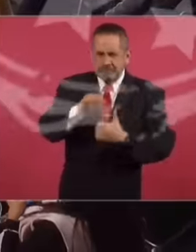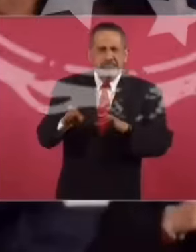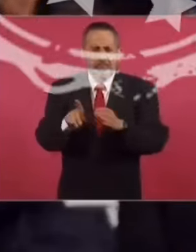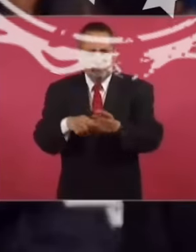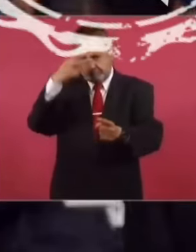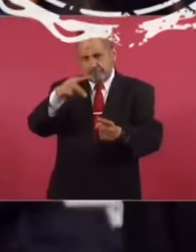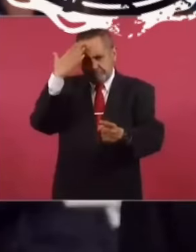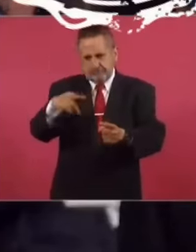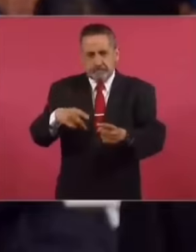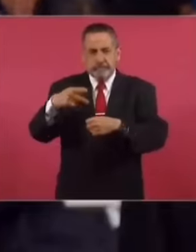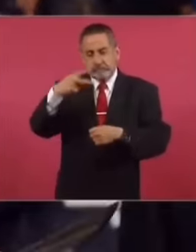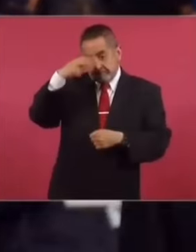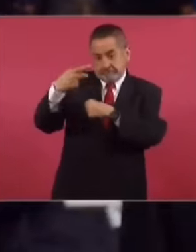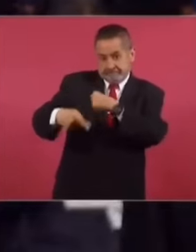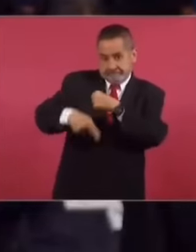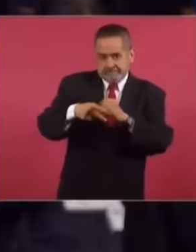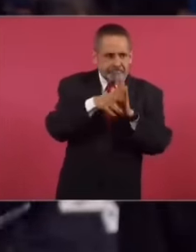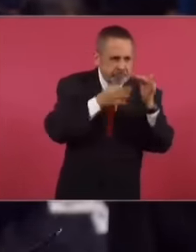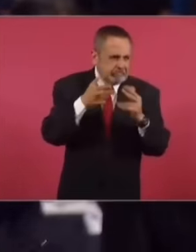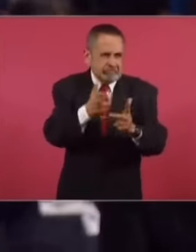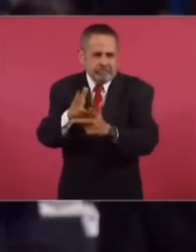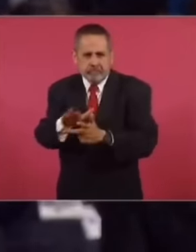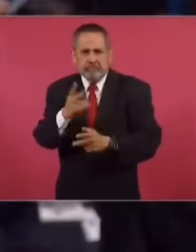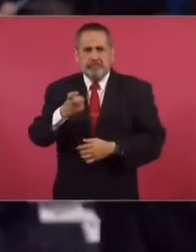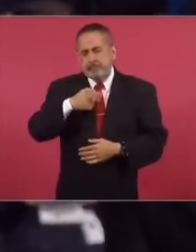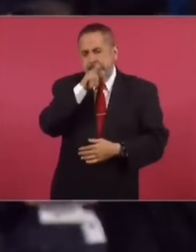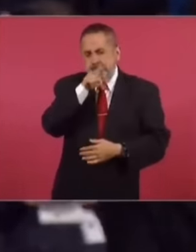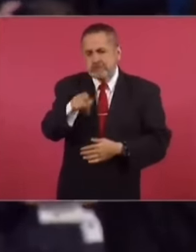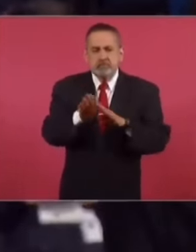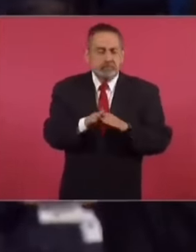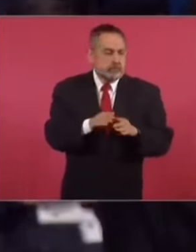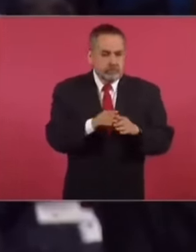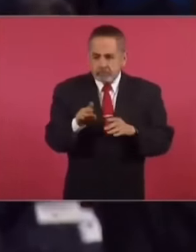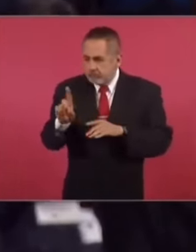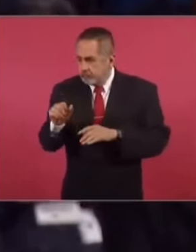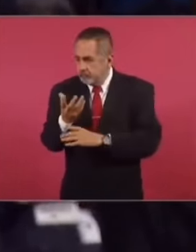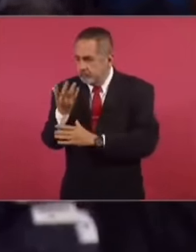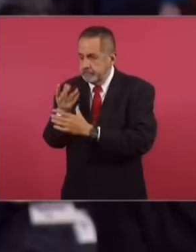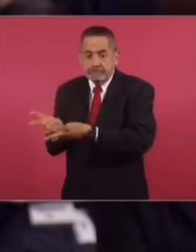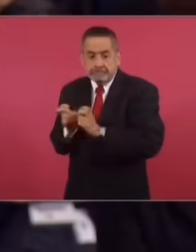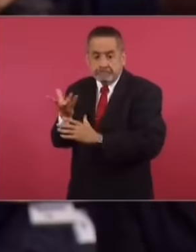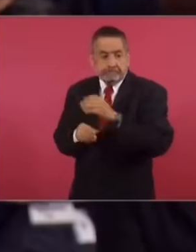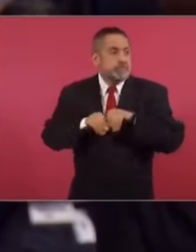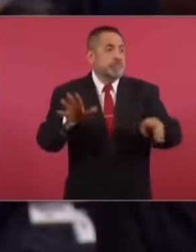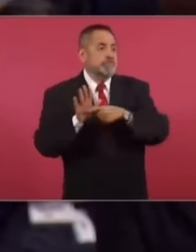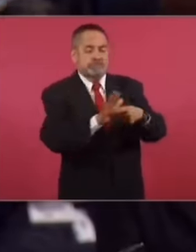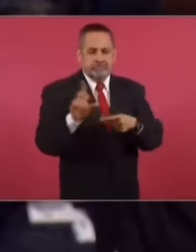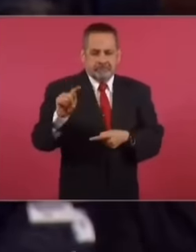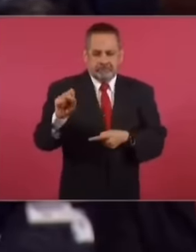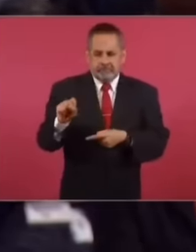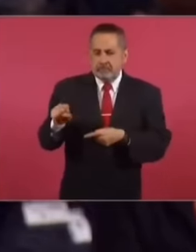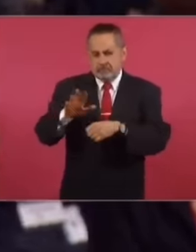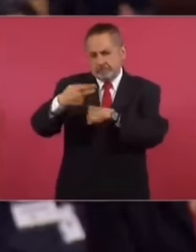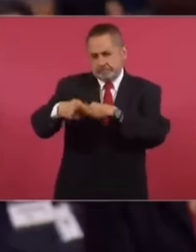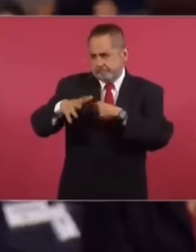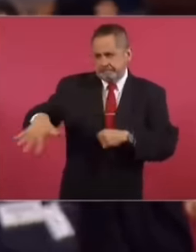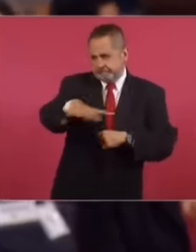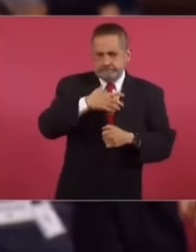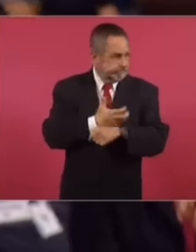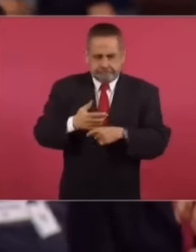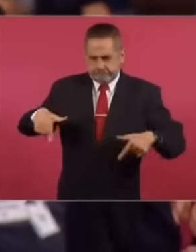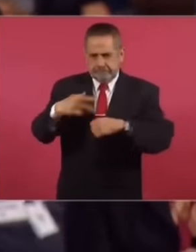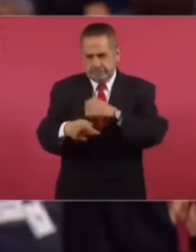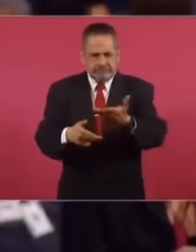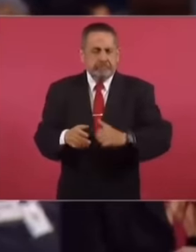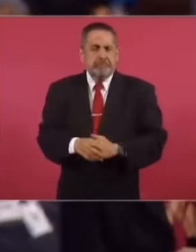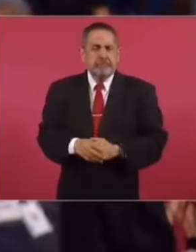México, usted lo sabe, es uno de los países más peligrosos del mundo para crecer el periodismo y por eso es preocupante, señor presidente, la filtración de datos de muchos de mis compañeros en esta sala de prensa por el peligro al que se arriesgan. Y el